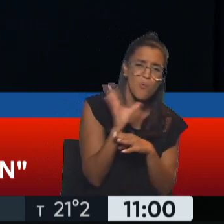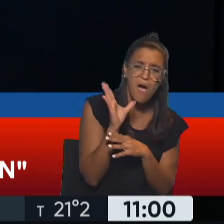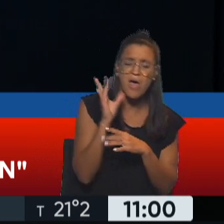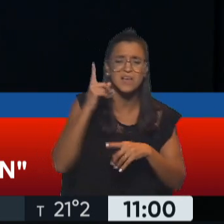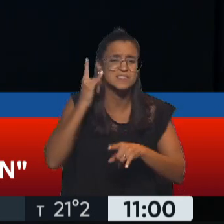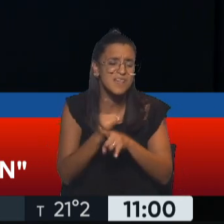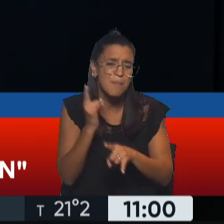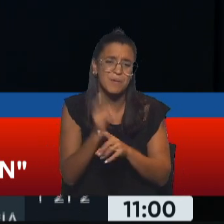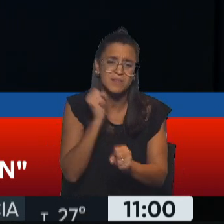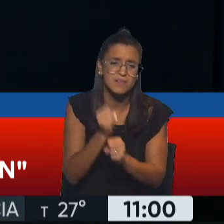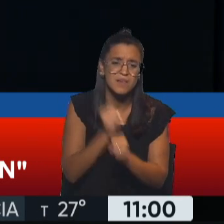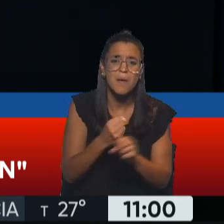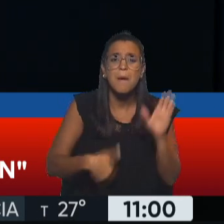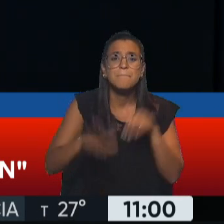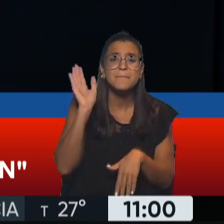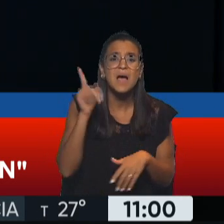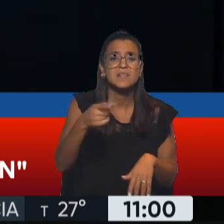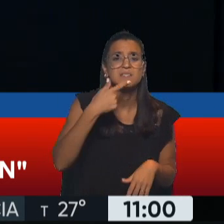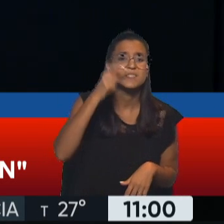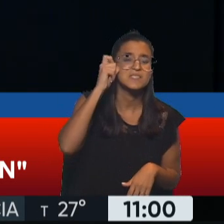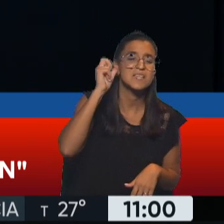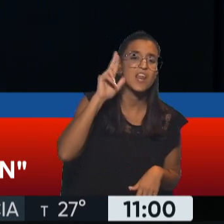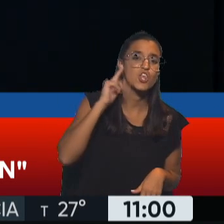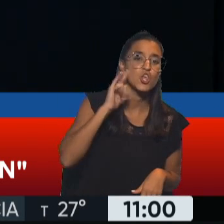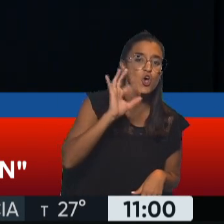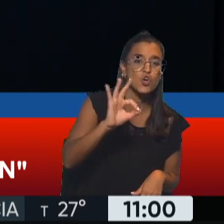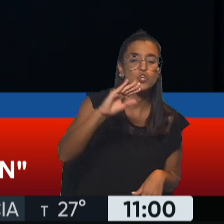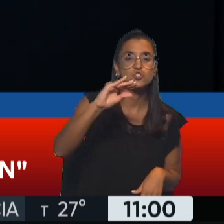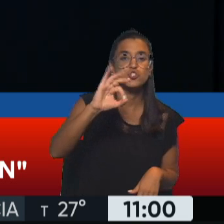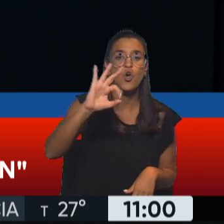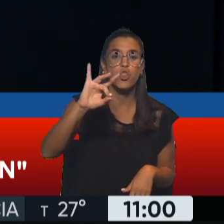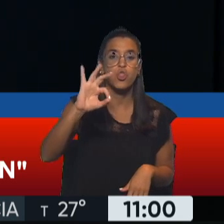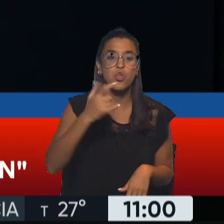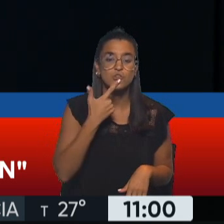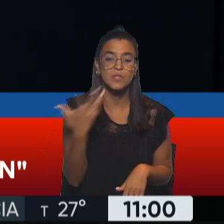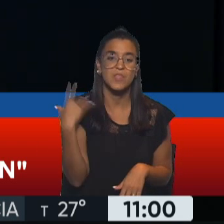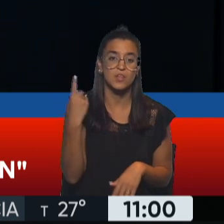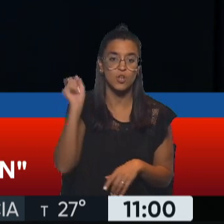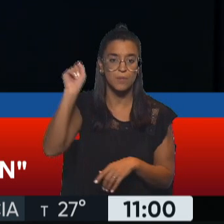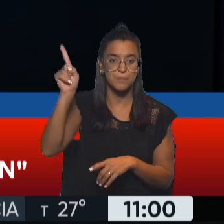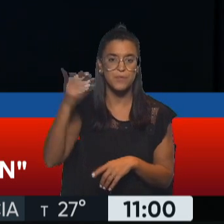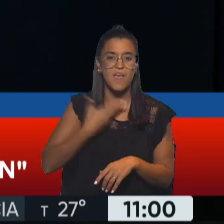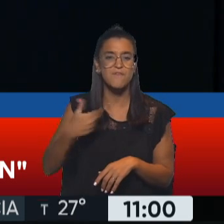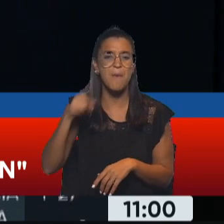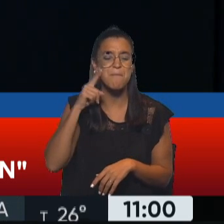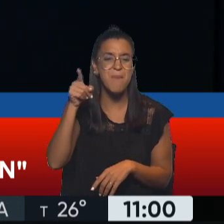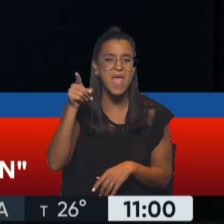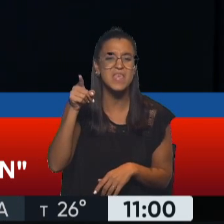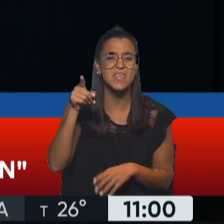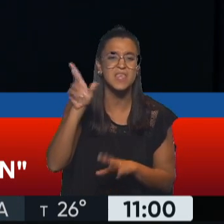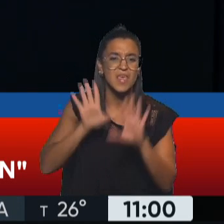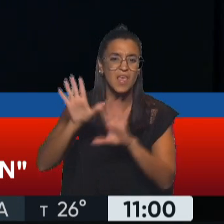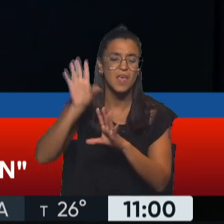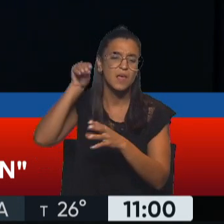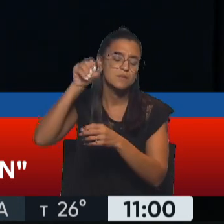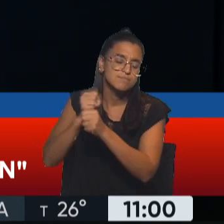respondiendo, muy especialmente a Sergio Chodos, que es el director por Econosur en el Fondo Monetario Internacional, que ha